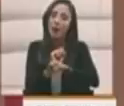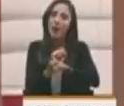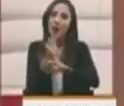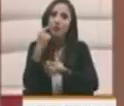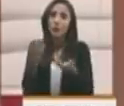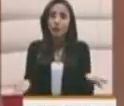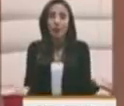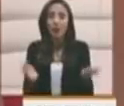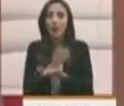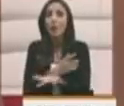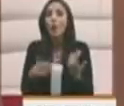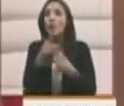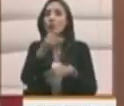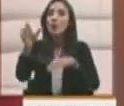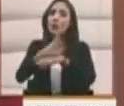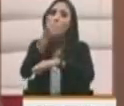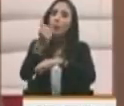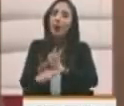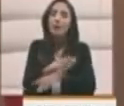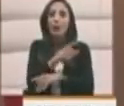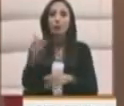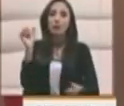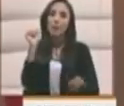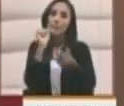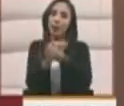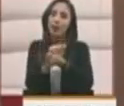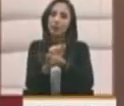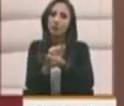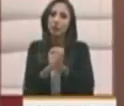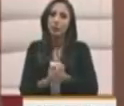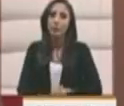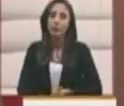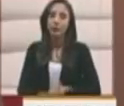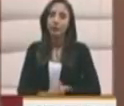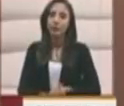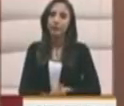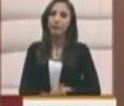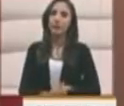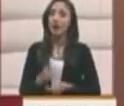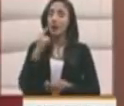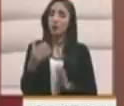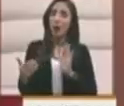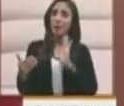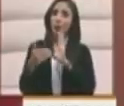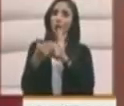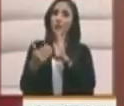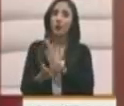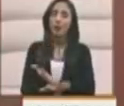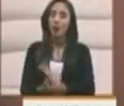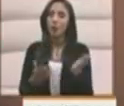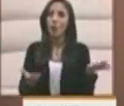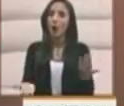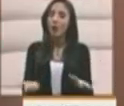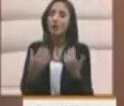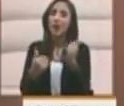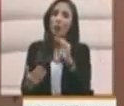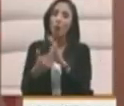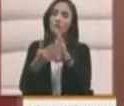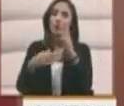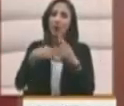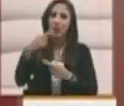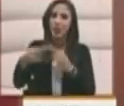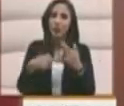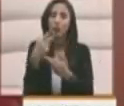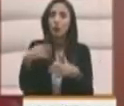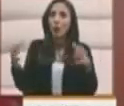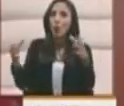bandido, bandido será toda la vida. Y eso era como para decirte, una amenaza. fuerza para nuestro proceso, él y toda la banda